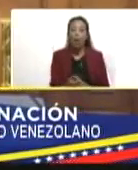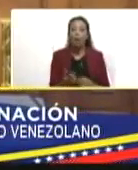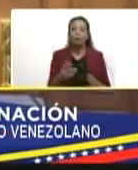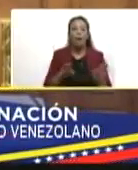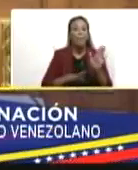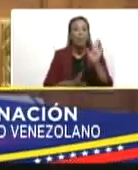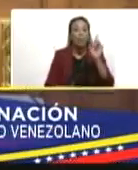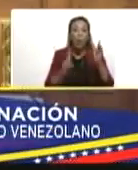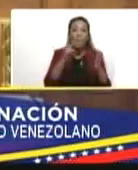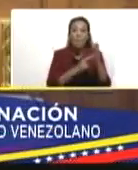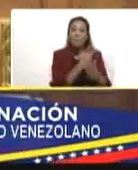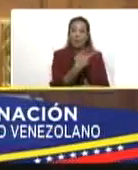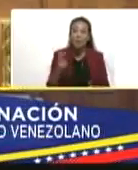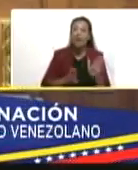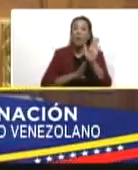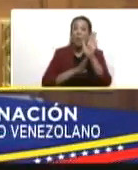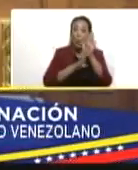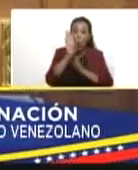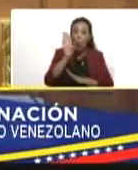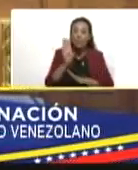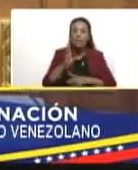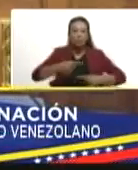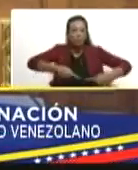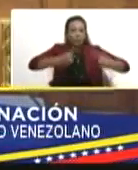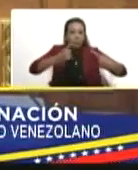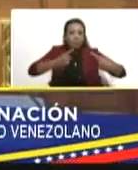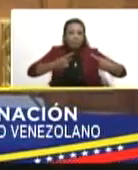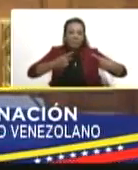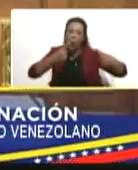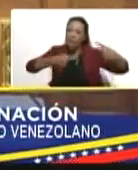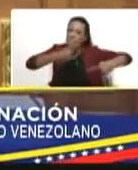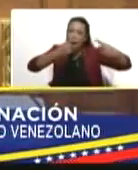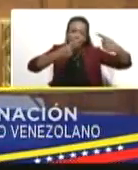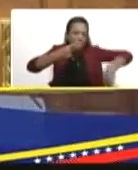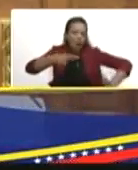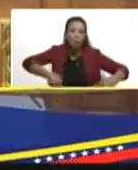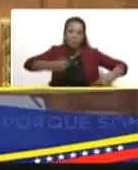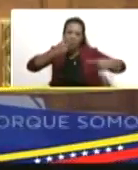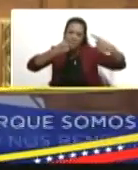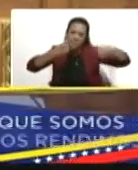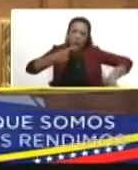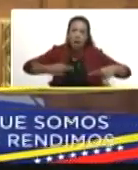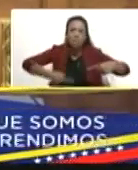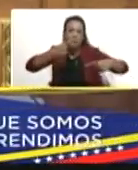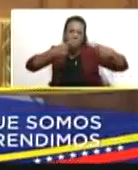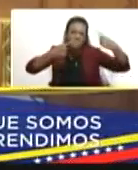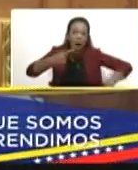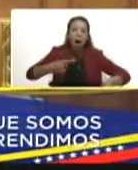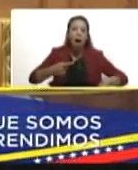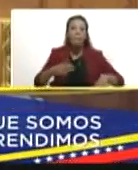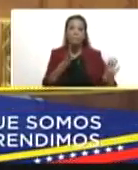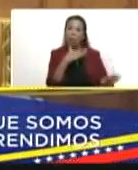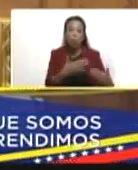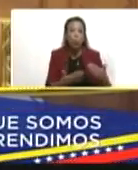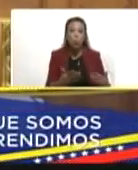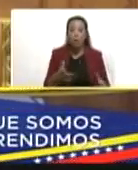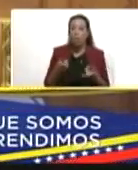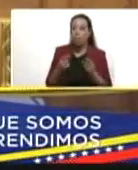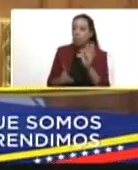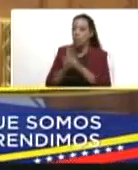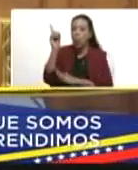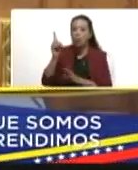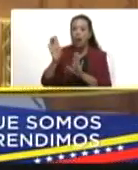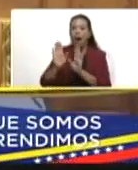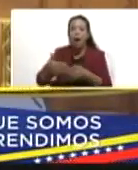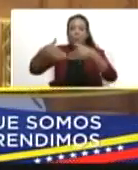en el 2023 se ha hecho desafiando y superando estos que siguen condicionando pero nunca frenando el desarrollo